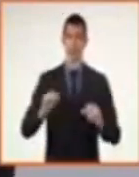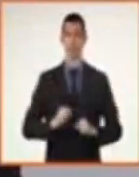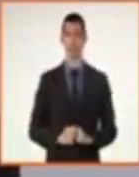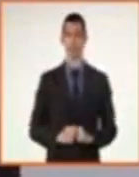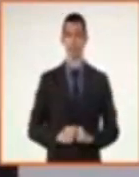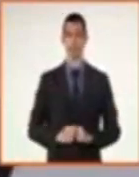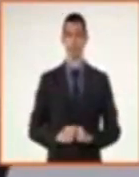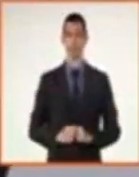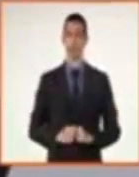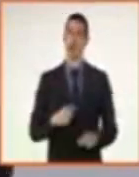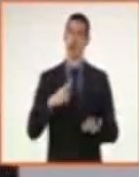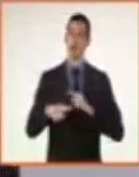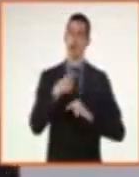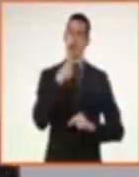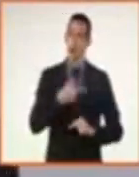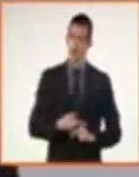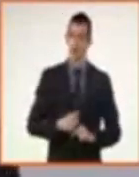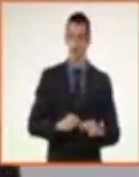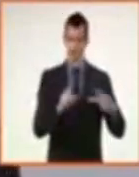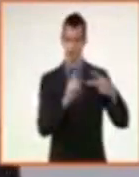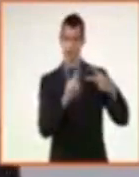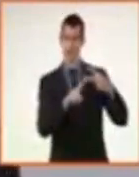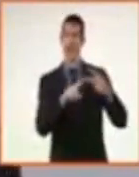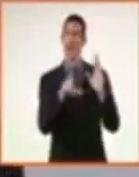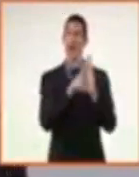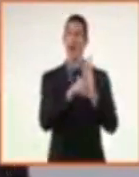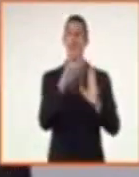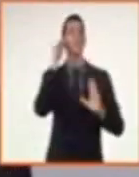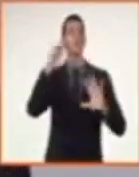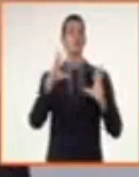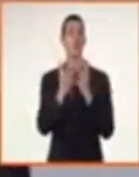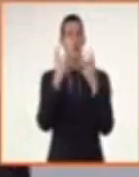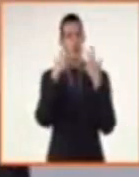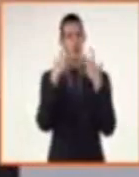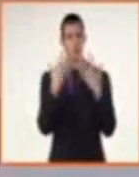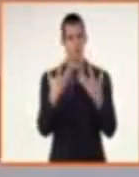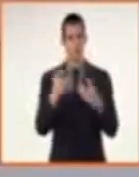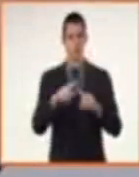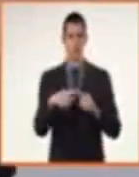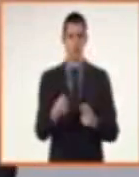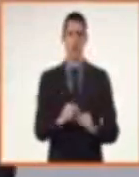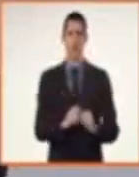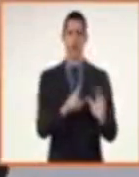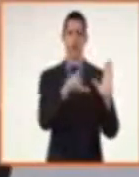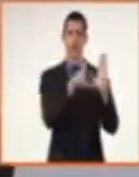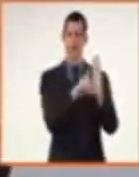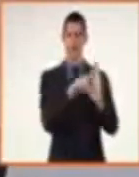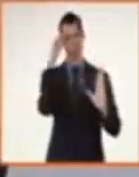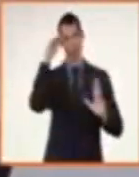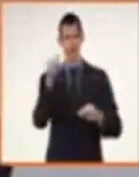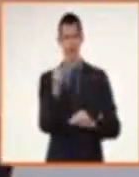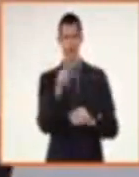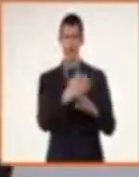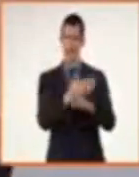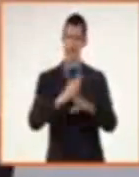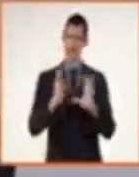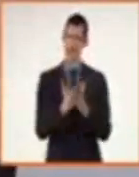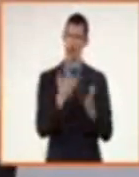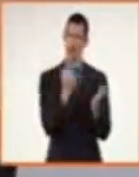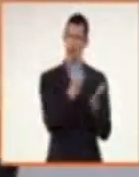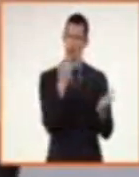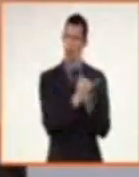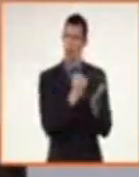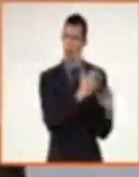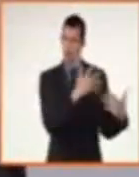ha sido largo, ha sido de miles de opiniones. No, yo no diría que tortuoso, yo diría enriquecedor. Yo creo que enriquecedor, porque